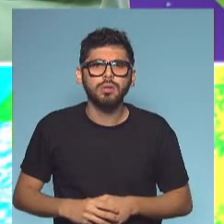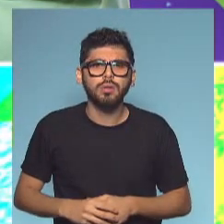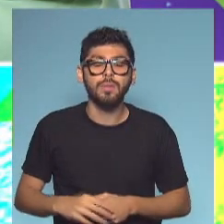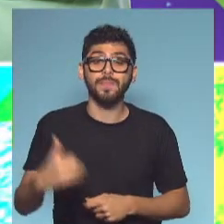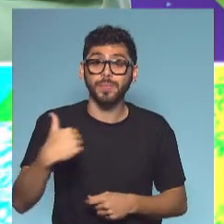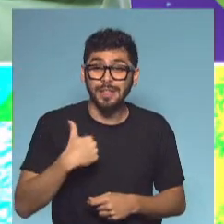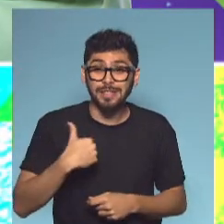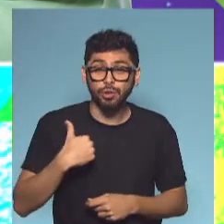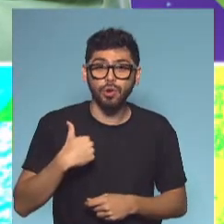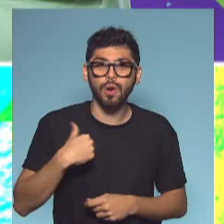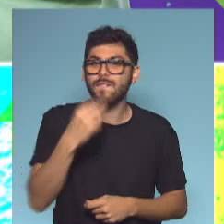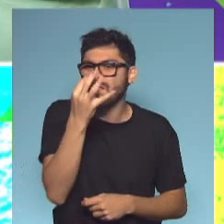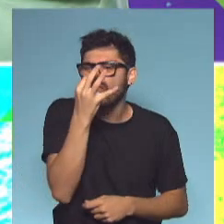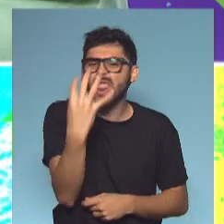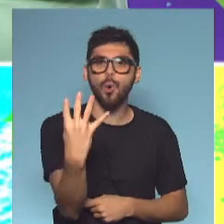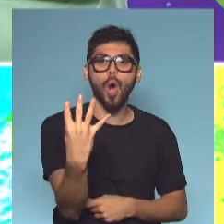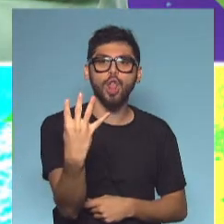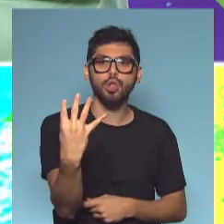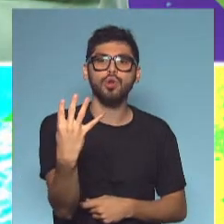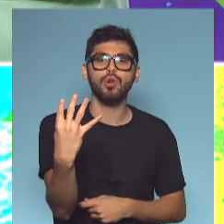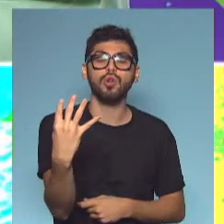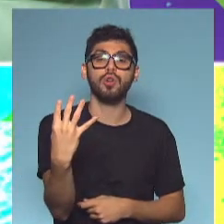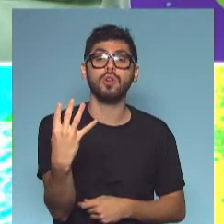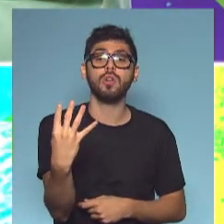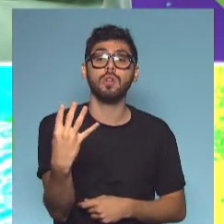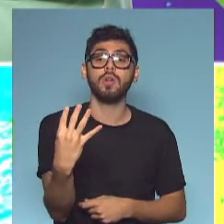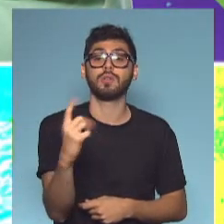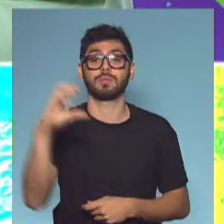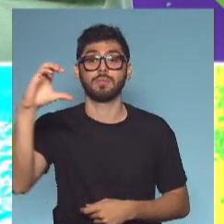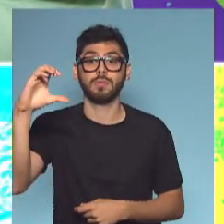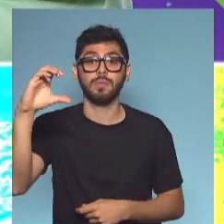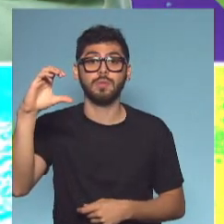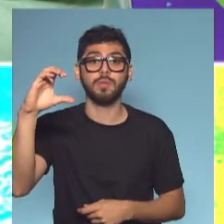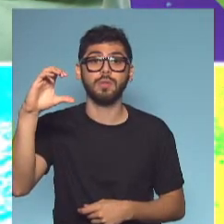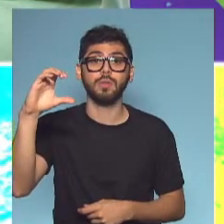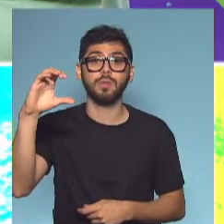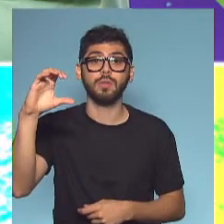tengo 24. ¿24? ¿Andrea?